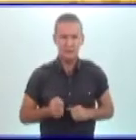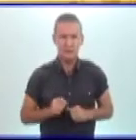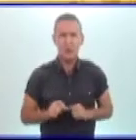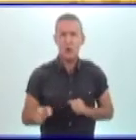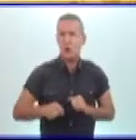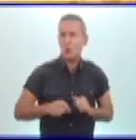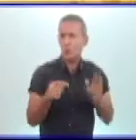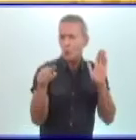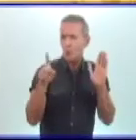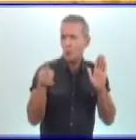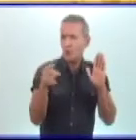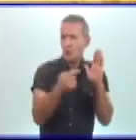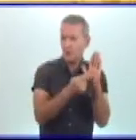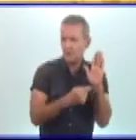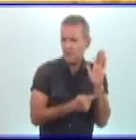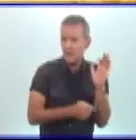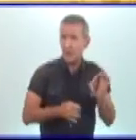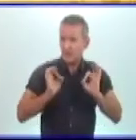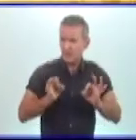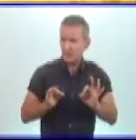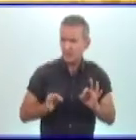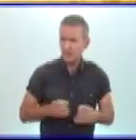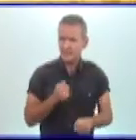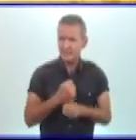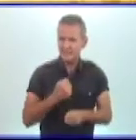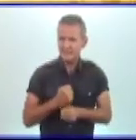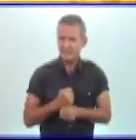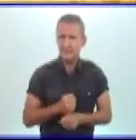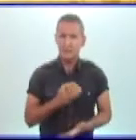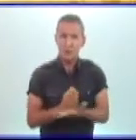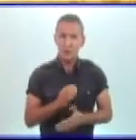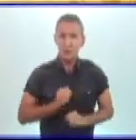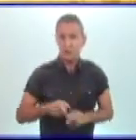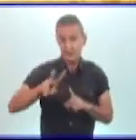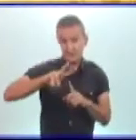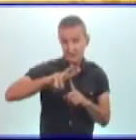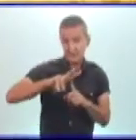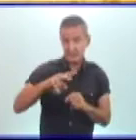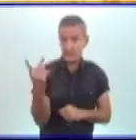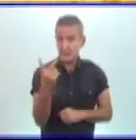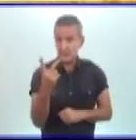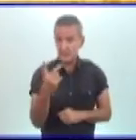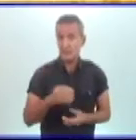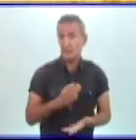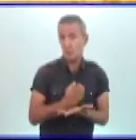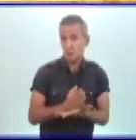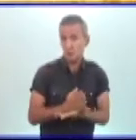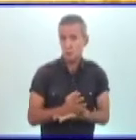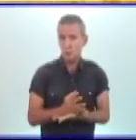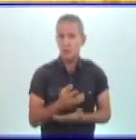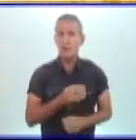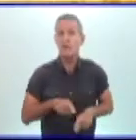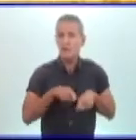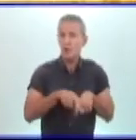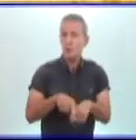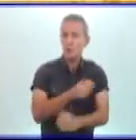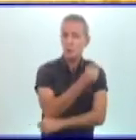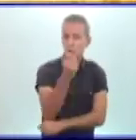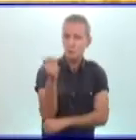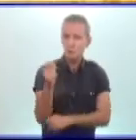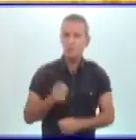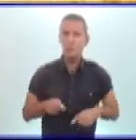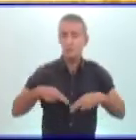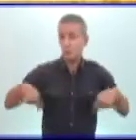y es precisamente que estaremos trabajando una clase desde la emisión televisiva y dos clases presenciales con su profesor en el